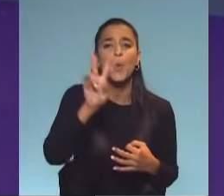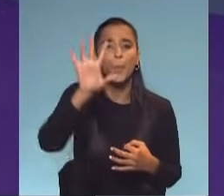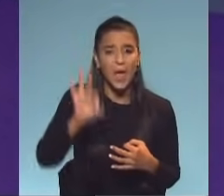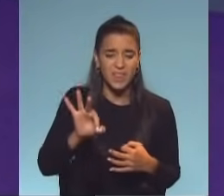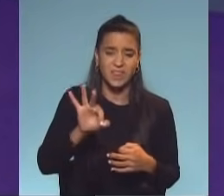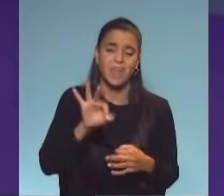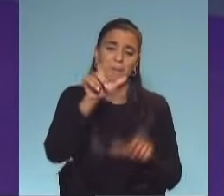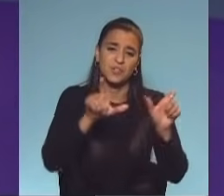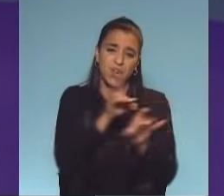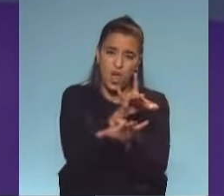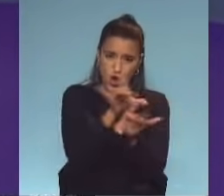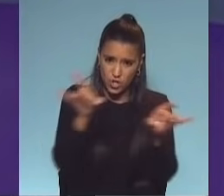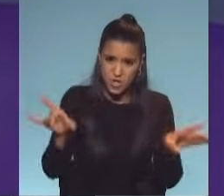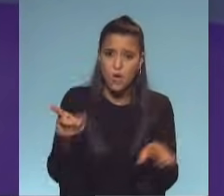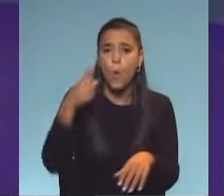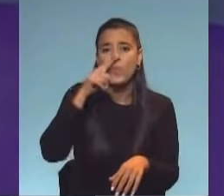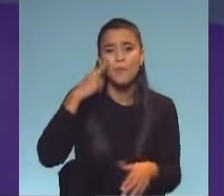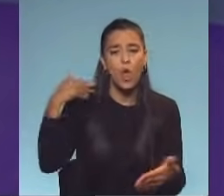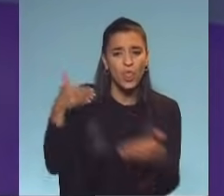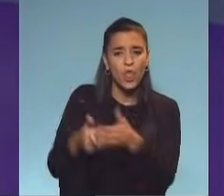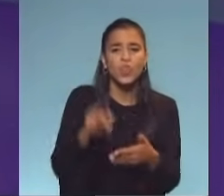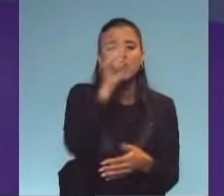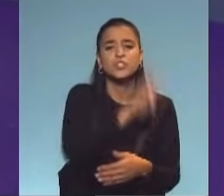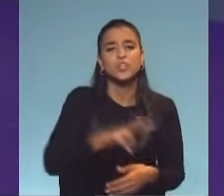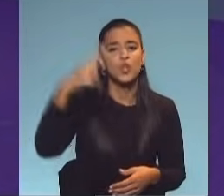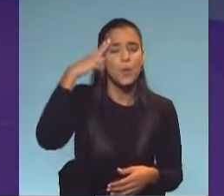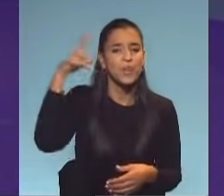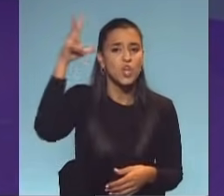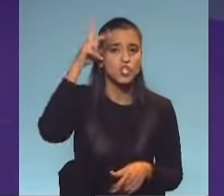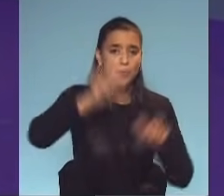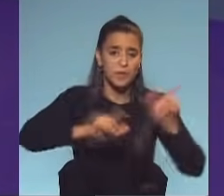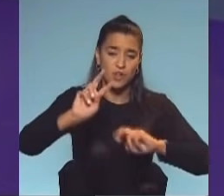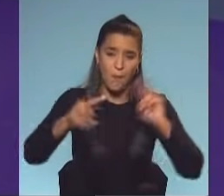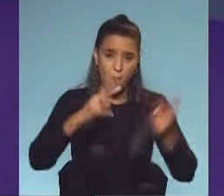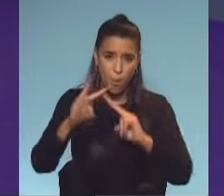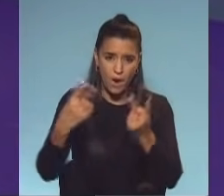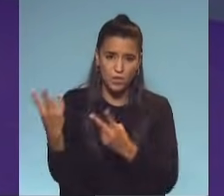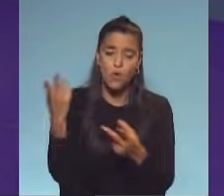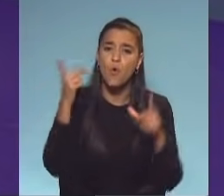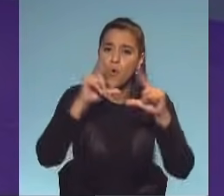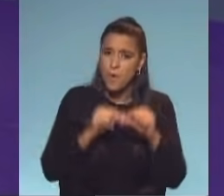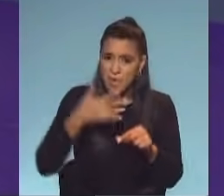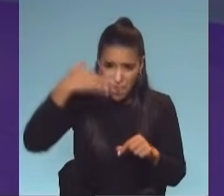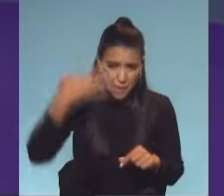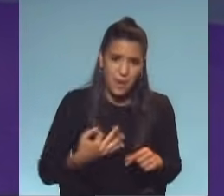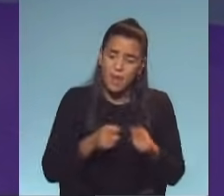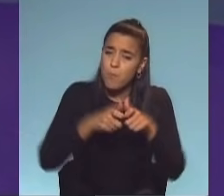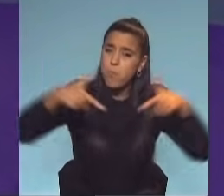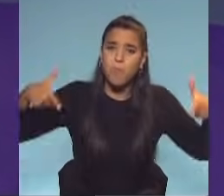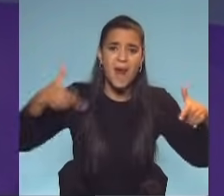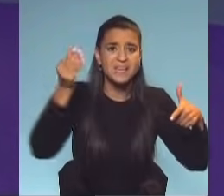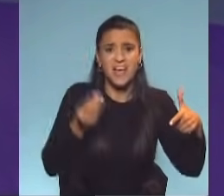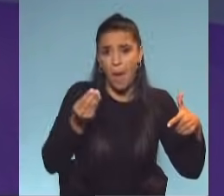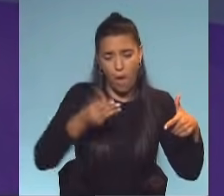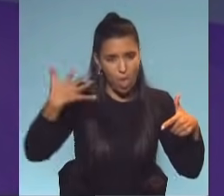21.220 contagios en las últimas 24 horas. Y 298 personas fallecidas, un número realmente muy alto para un fin de